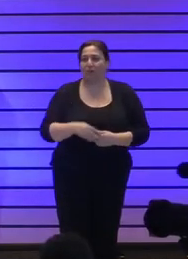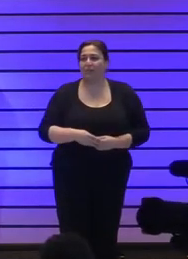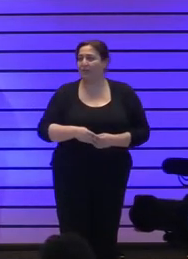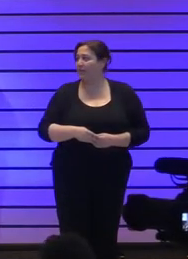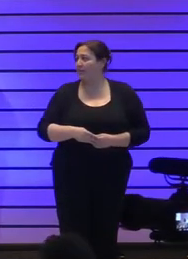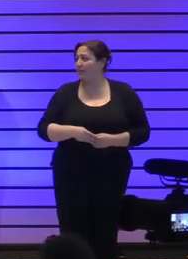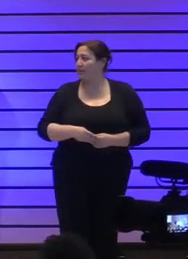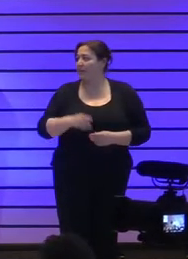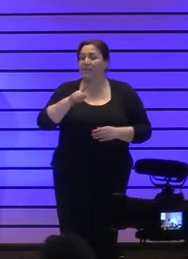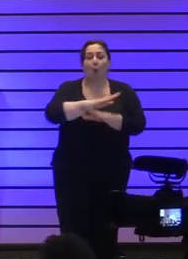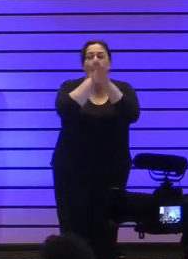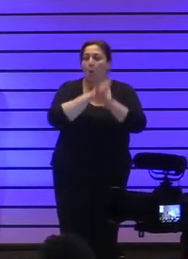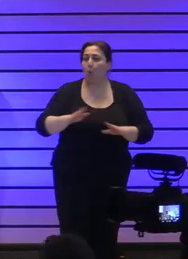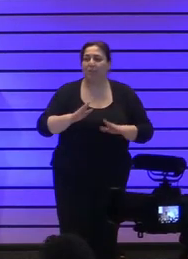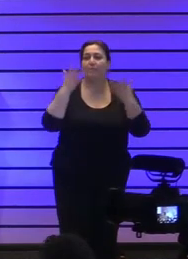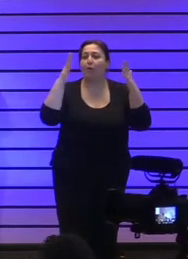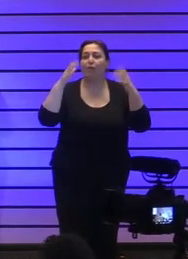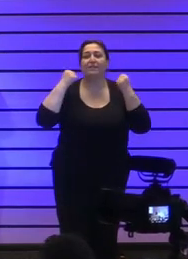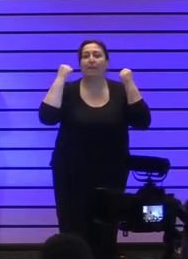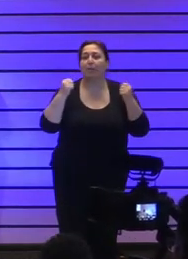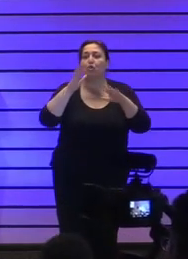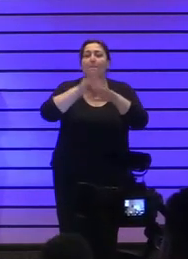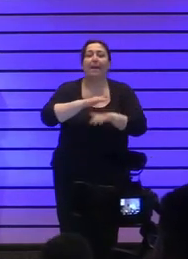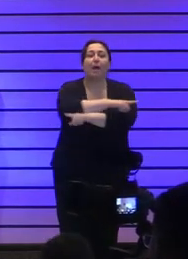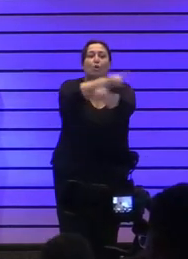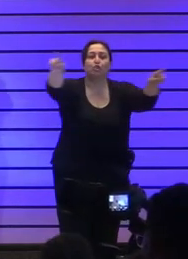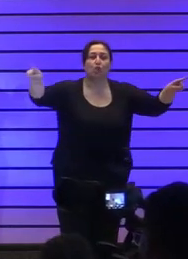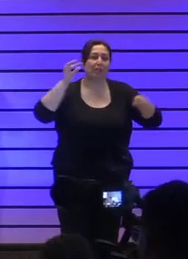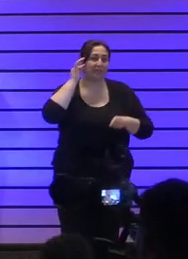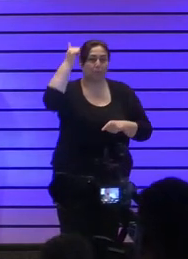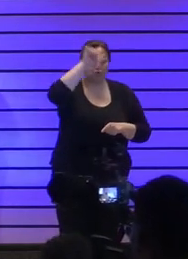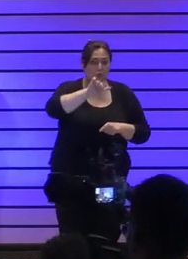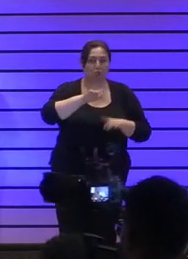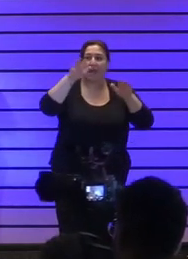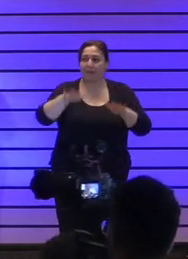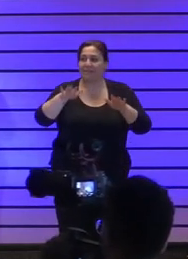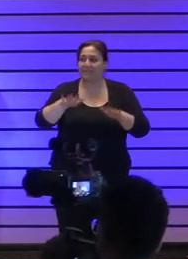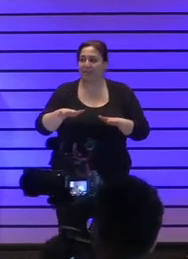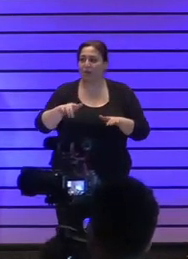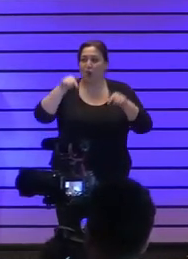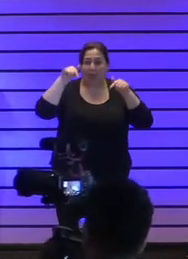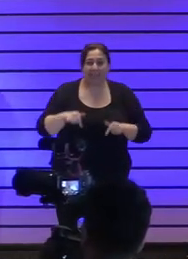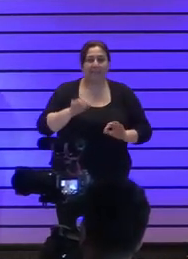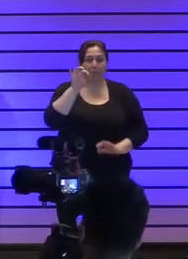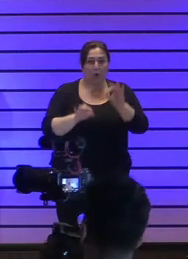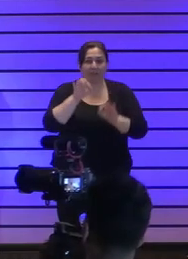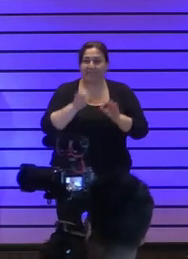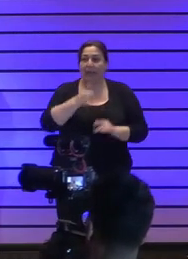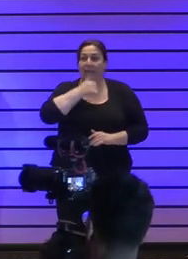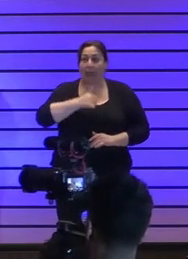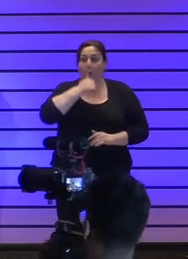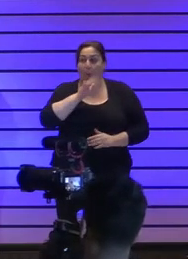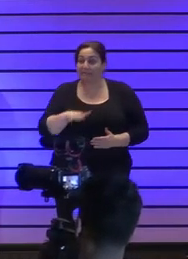Y el último fuerte aplauso es para vosotras y vosotros que habéis estado, que no había visto este porcentaje de aguante hasta el